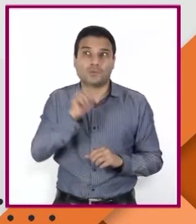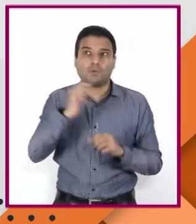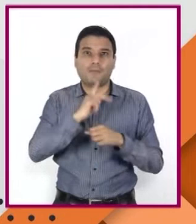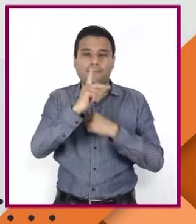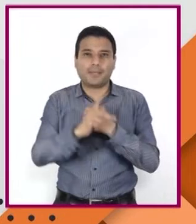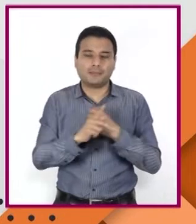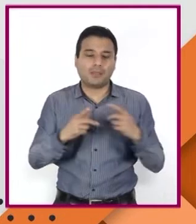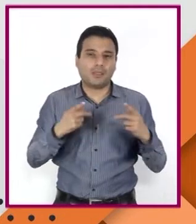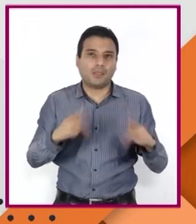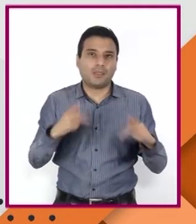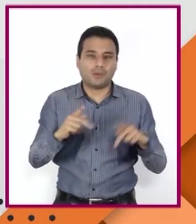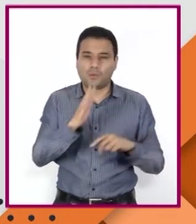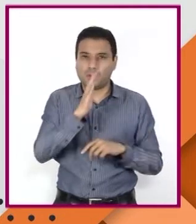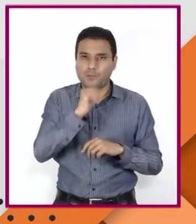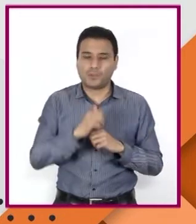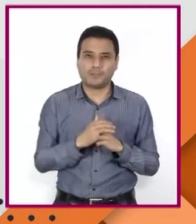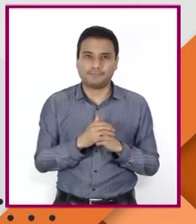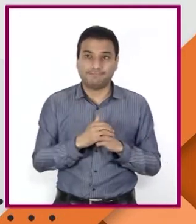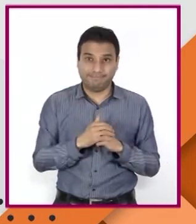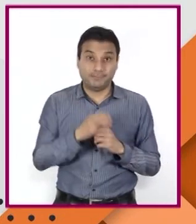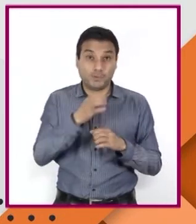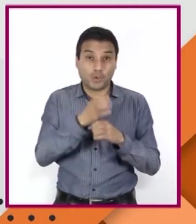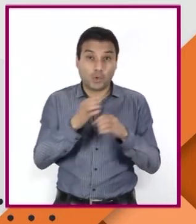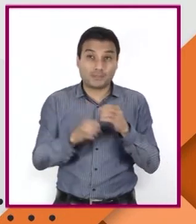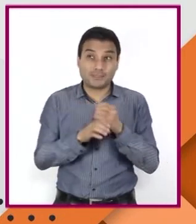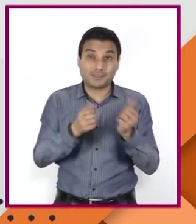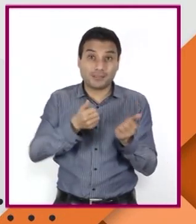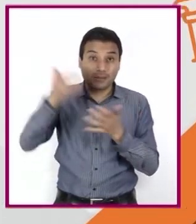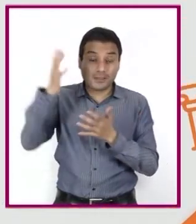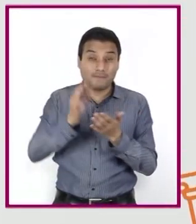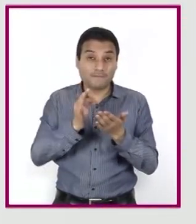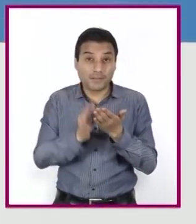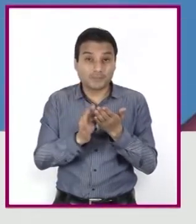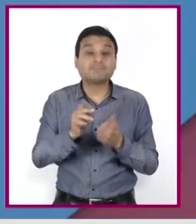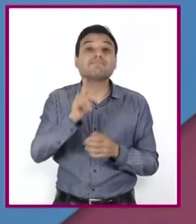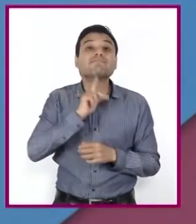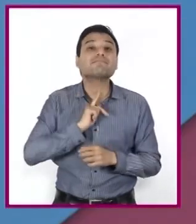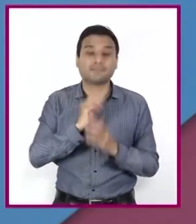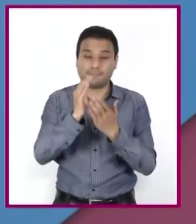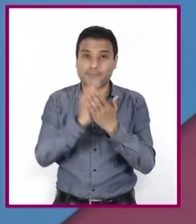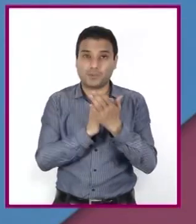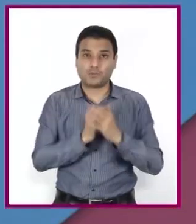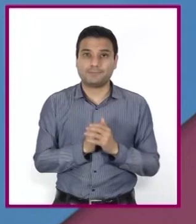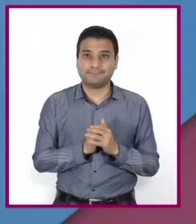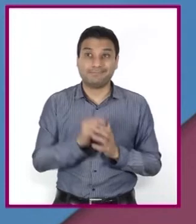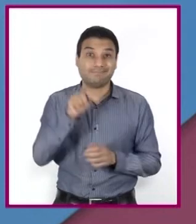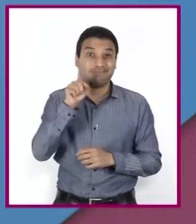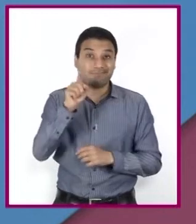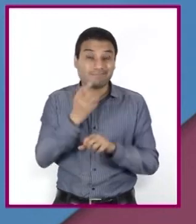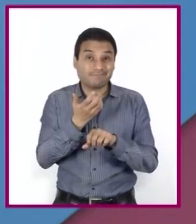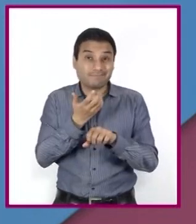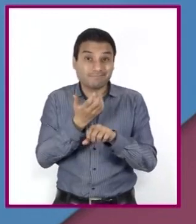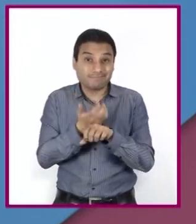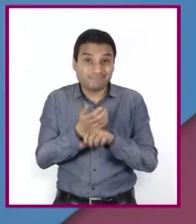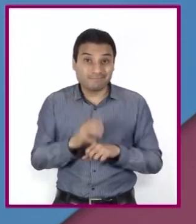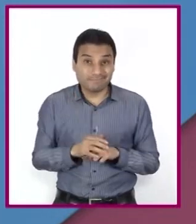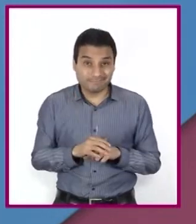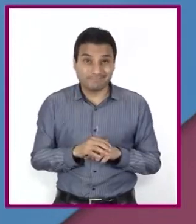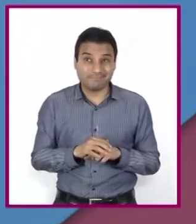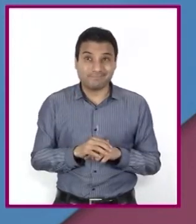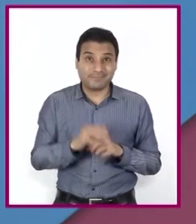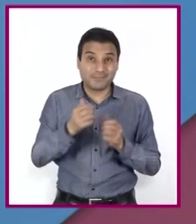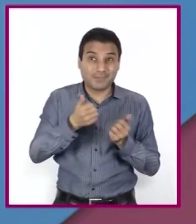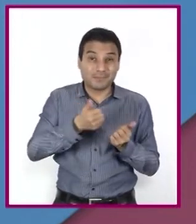en particular, las exportaciones de metales y petróleo. Nuestro vecino del norte redujo sus